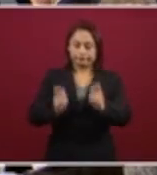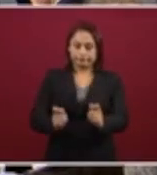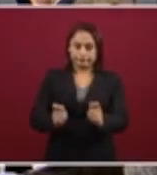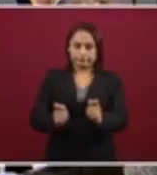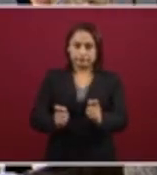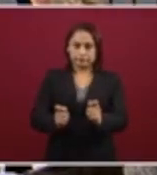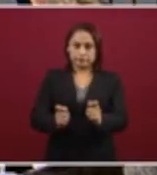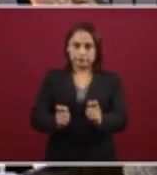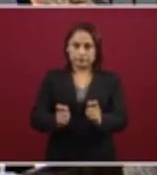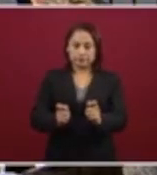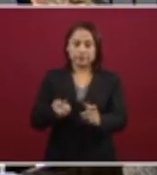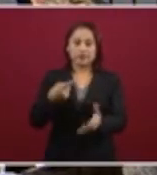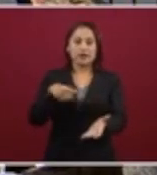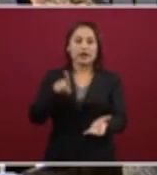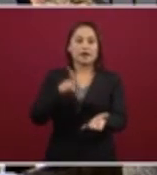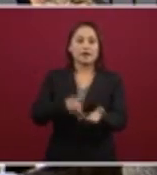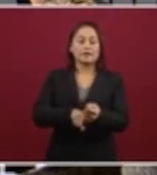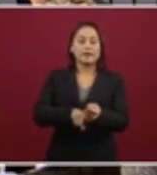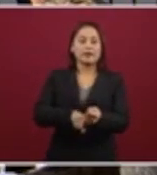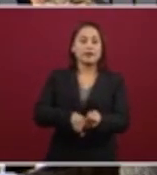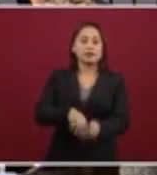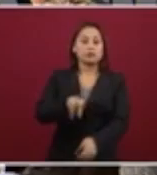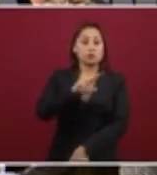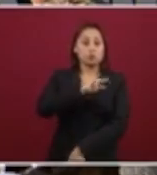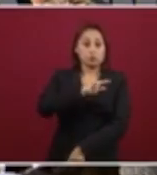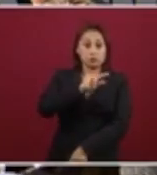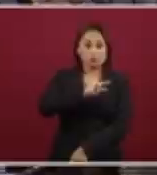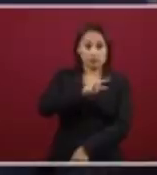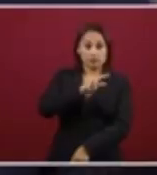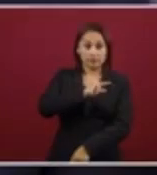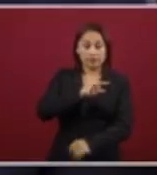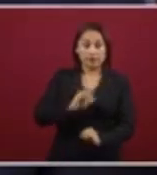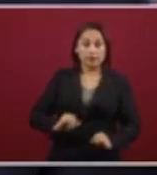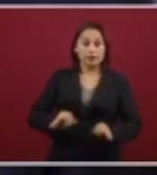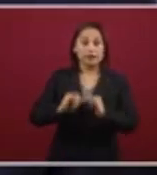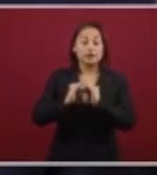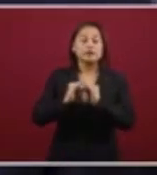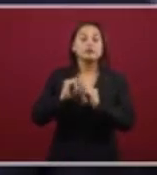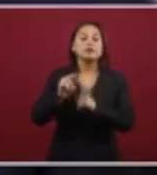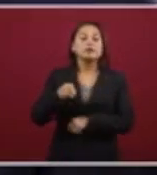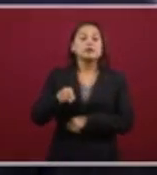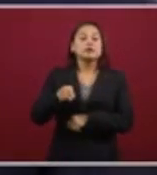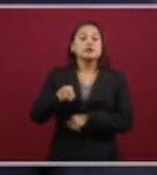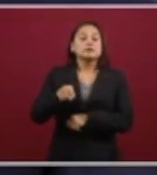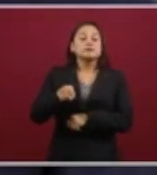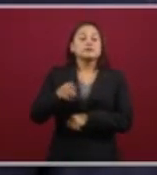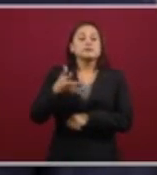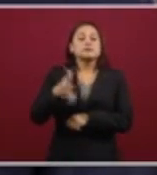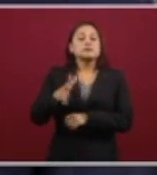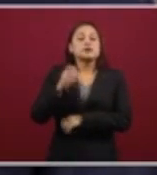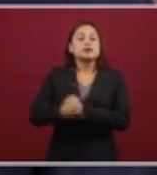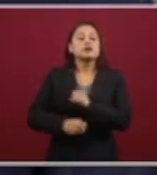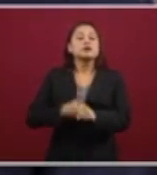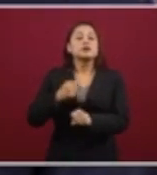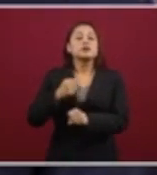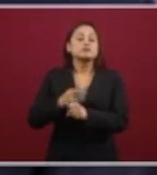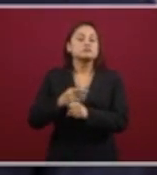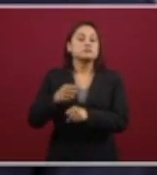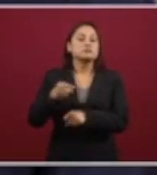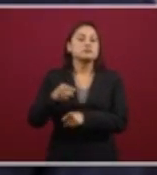en la iniciativa privada vinculado al que se tenía cuando